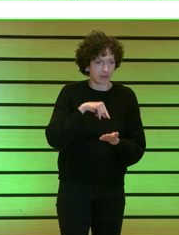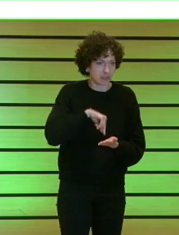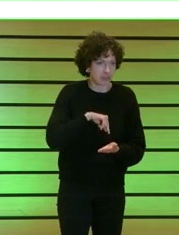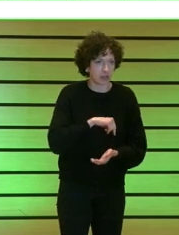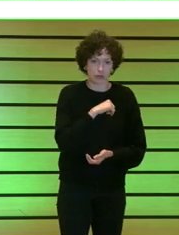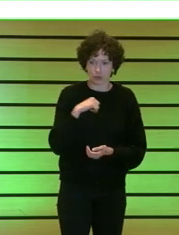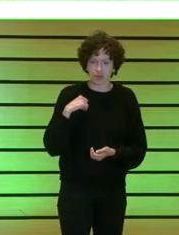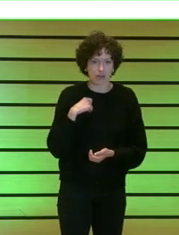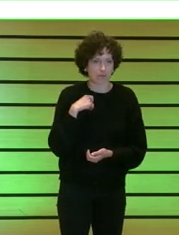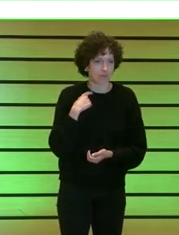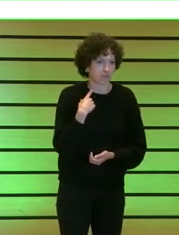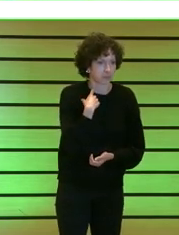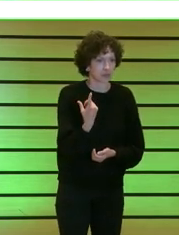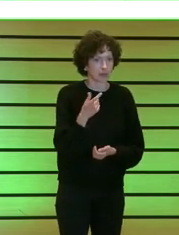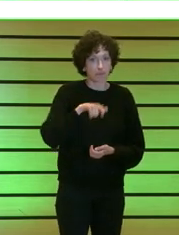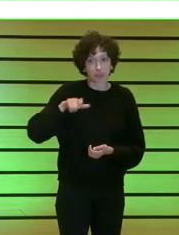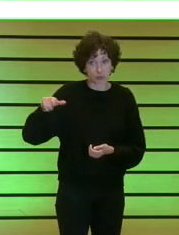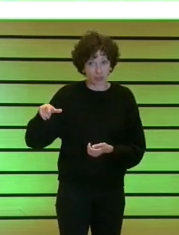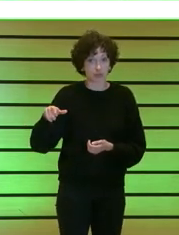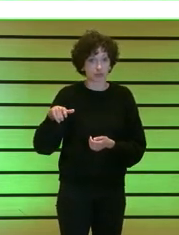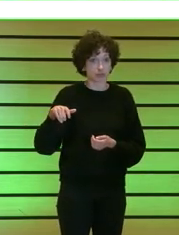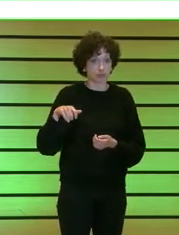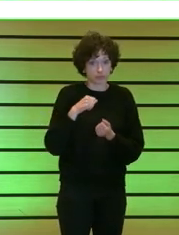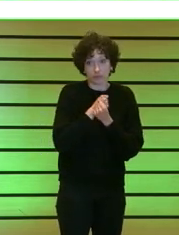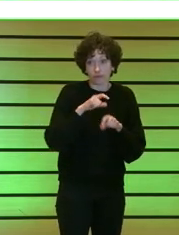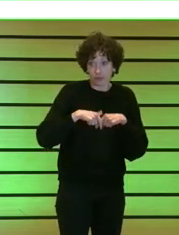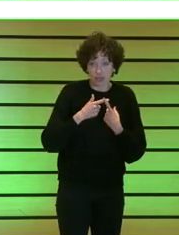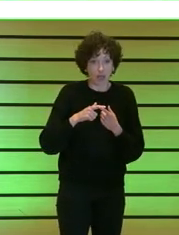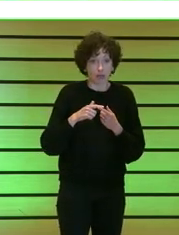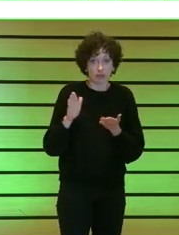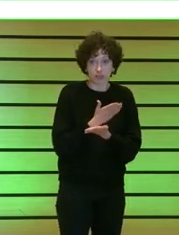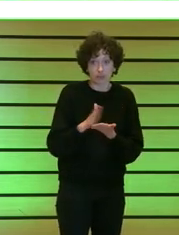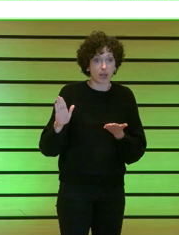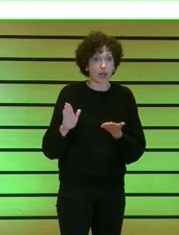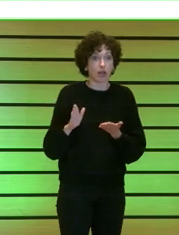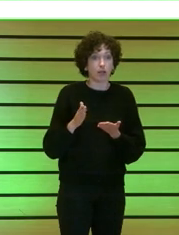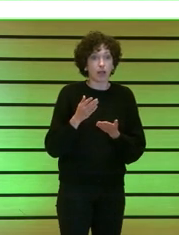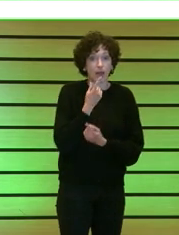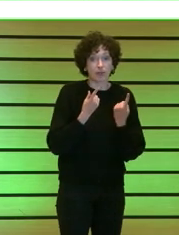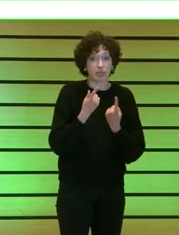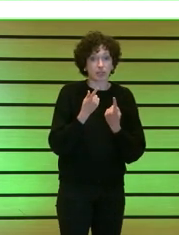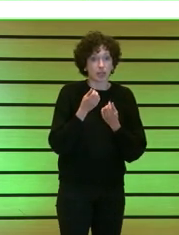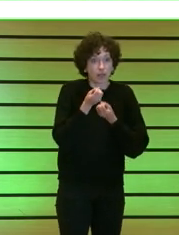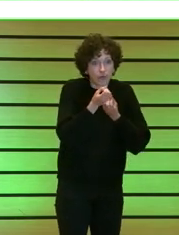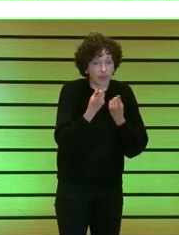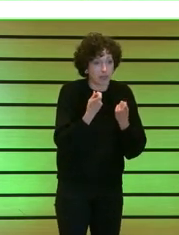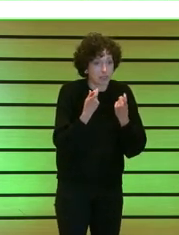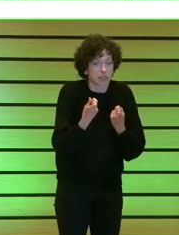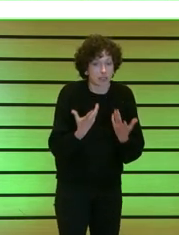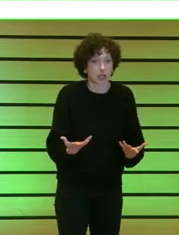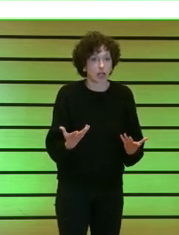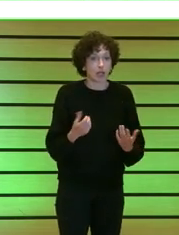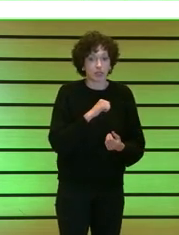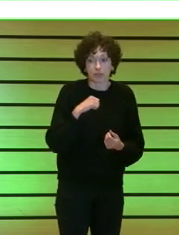se la separa de sus seres queridos necesita información y a veces falta pierde la intimidad